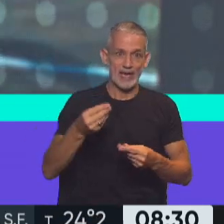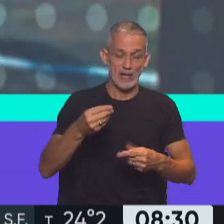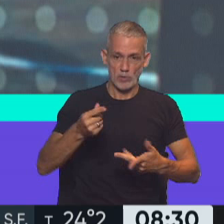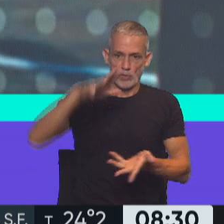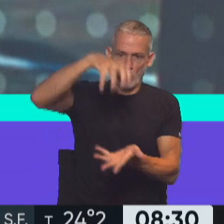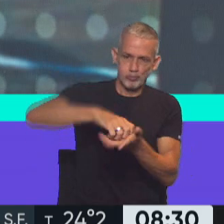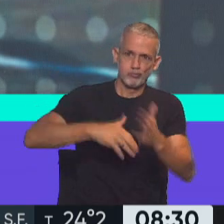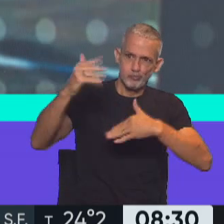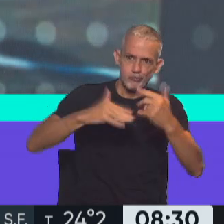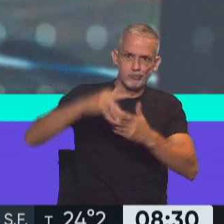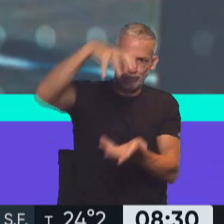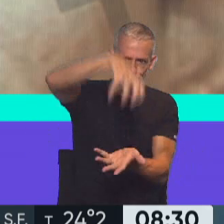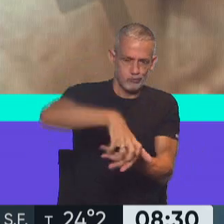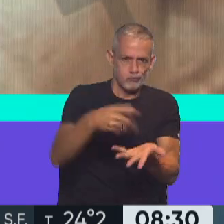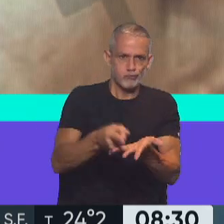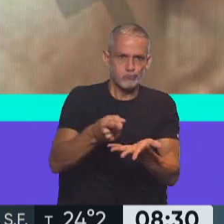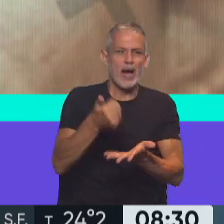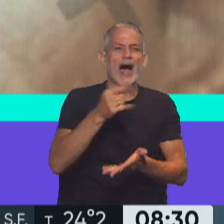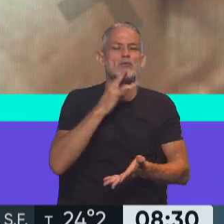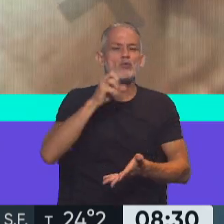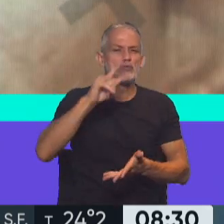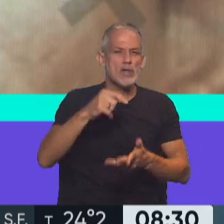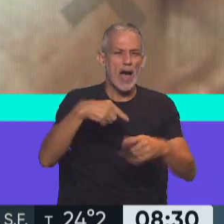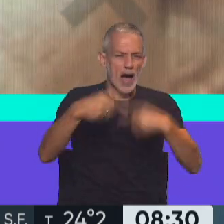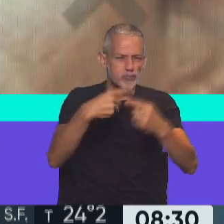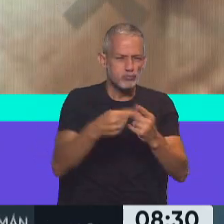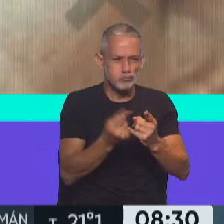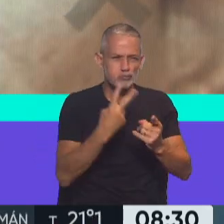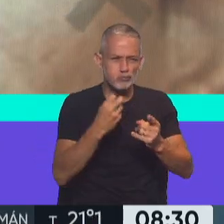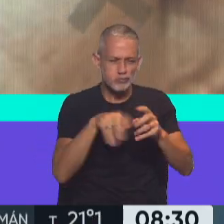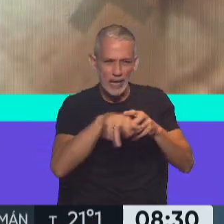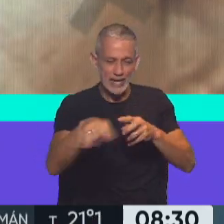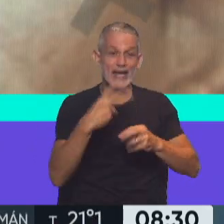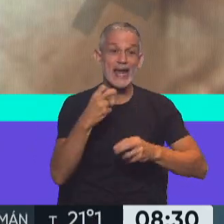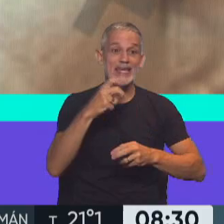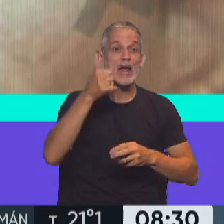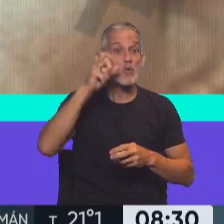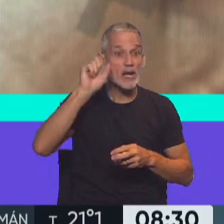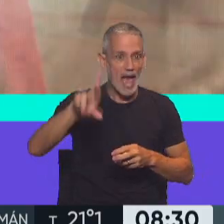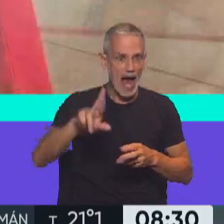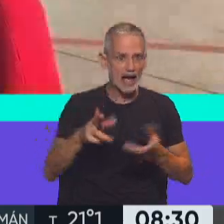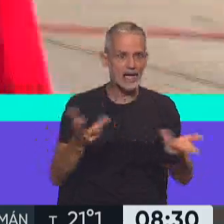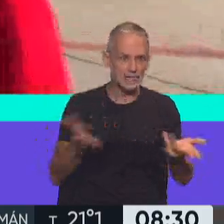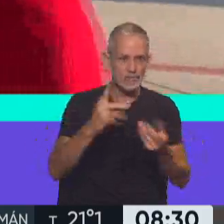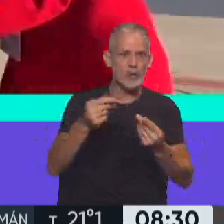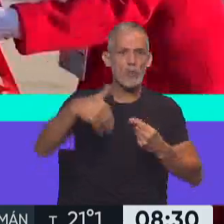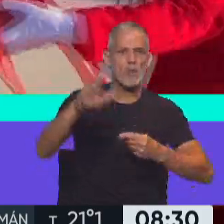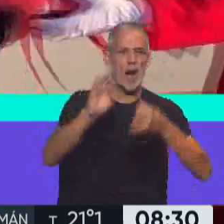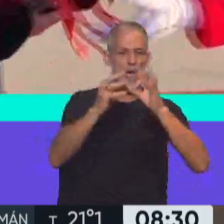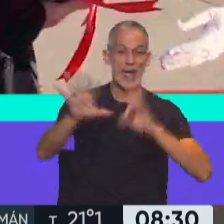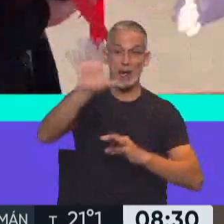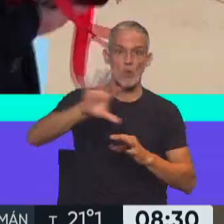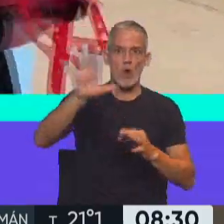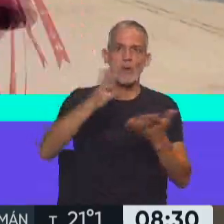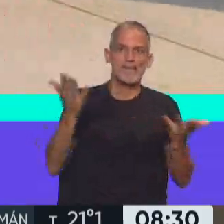central nuclear sí sí y además europa por ejemplo hablando de la energía nuclear como que se viene para el futuro